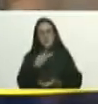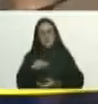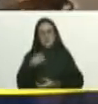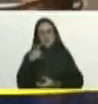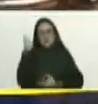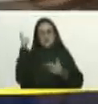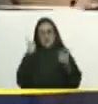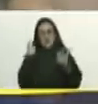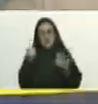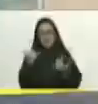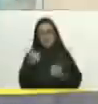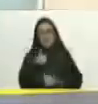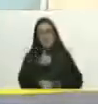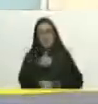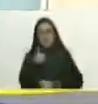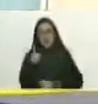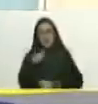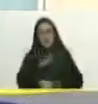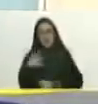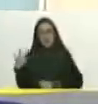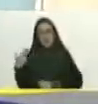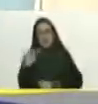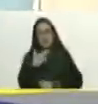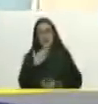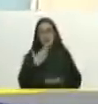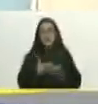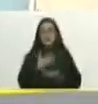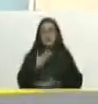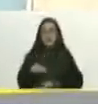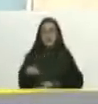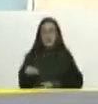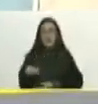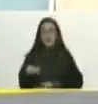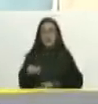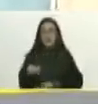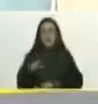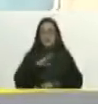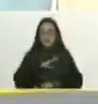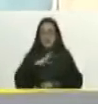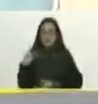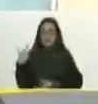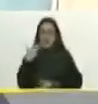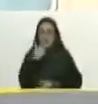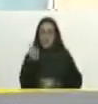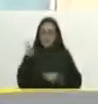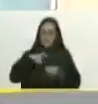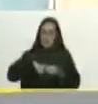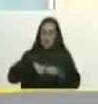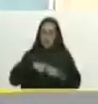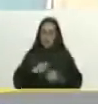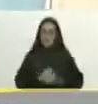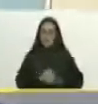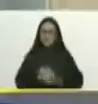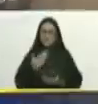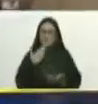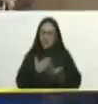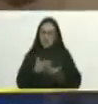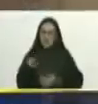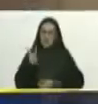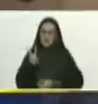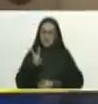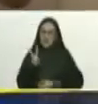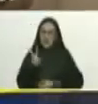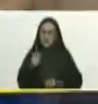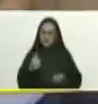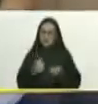Chávez. Aquí están cada uno de nuestros tejerideños. Gracias, presidente, por ser parte de Tejería, por ser un tejerideño más, por ser un venezolano más